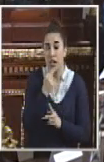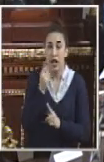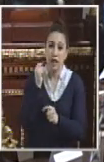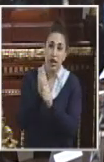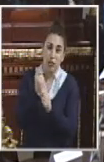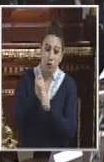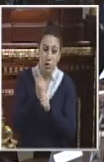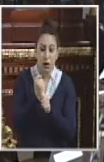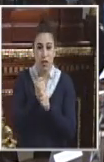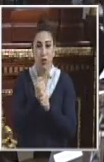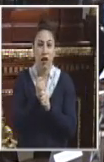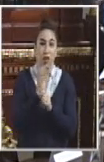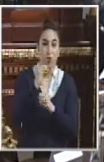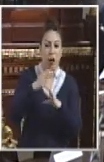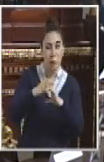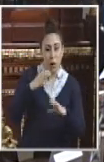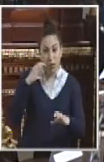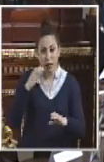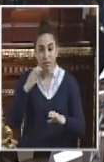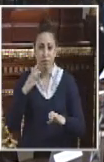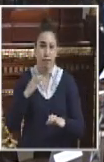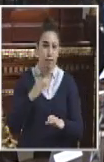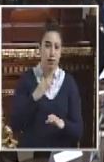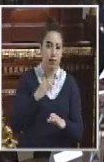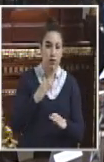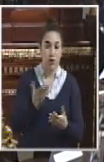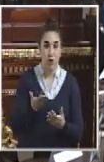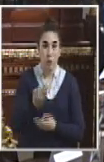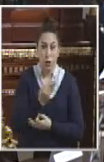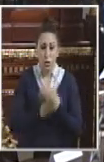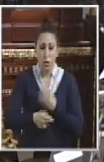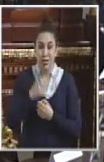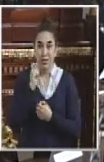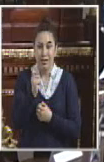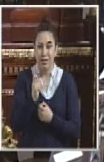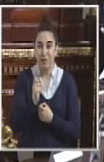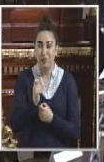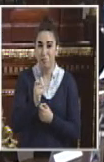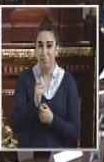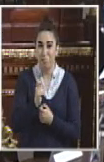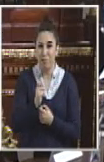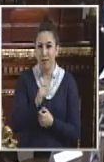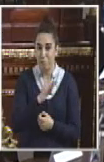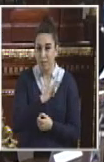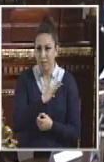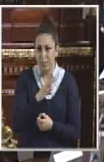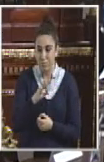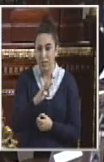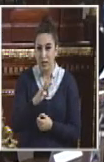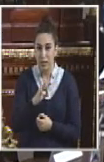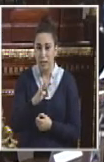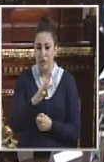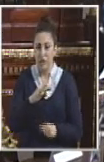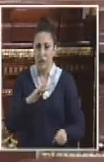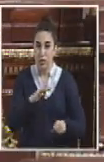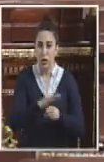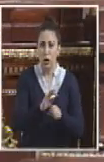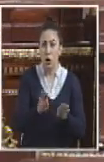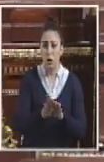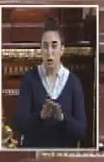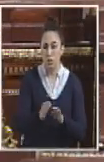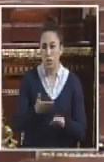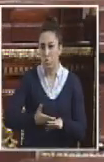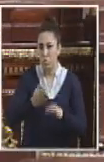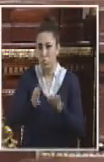a pie, y que esta condición de vulnerabilidad sea superada a través de mecanismos